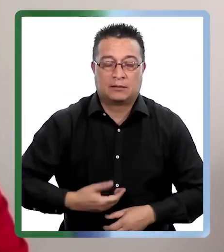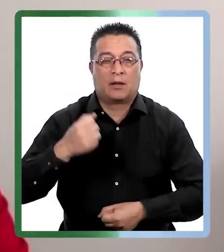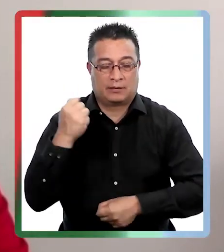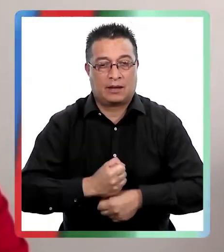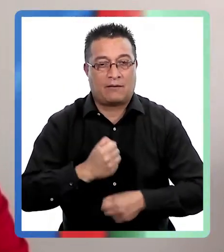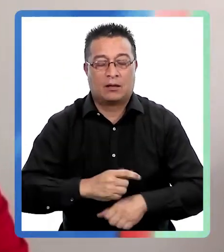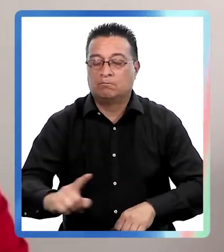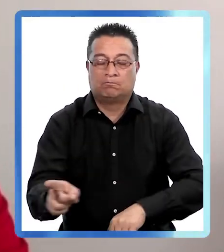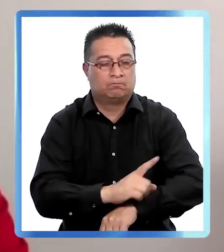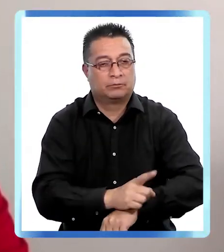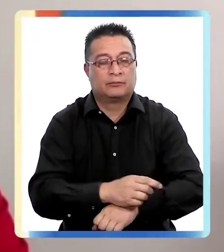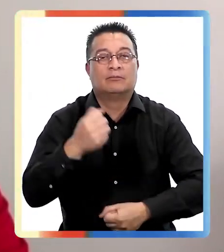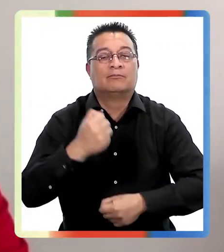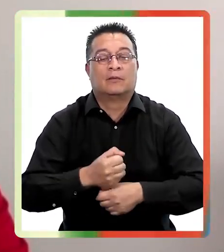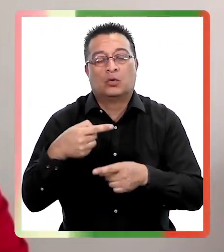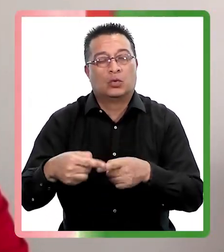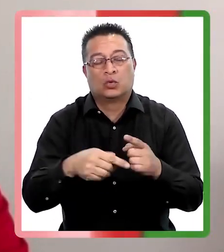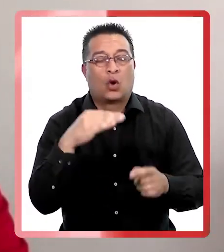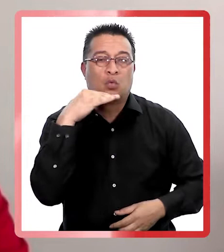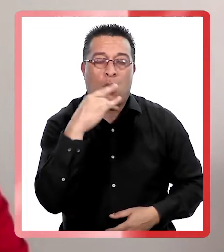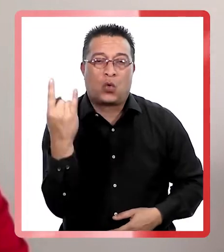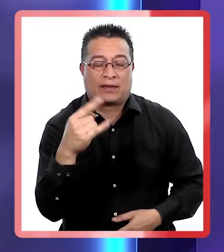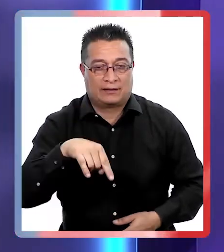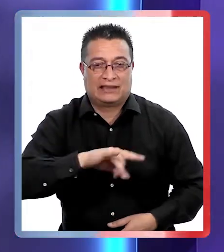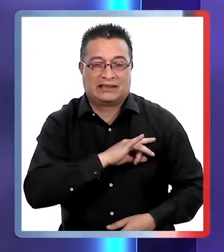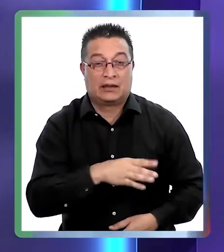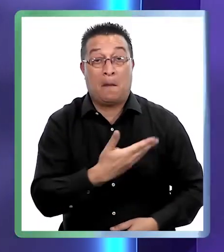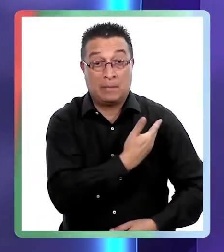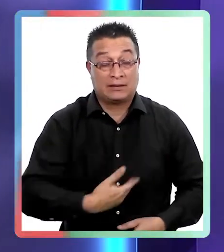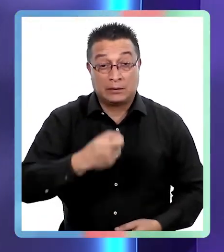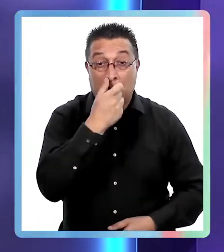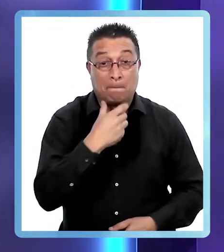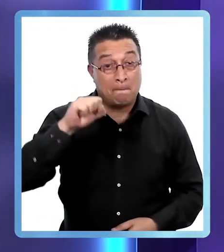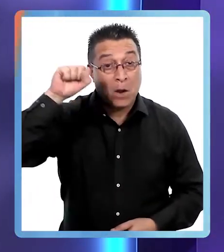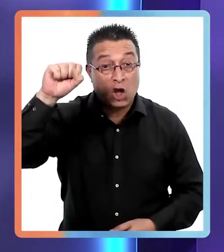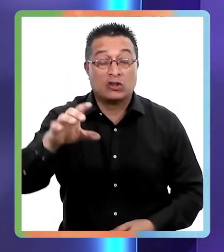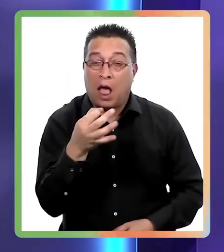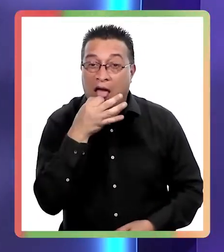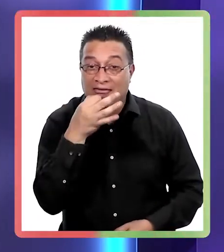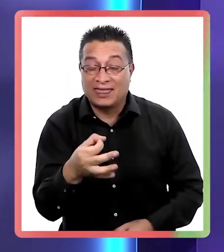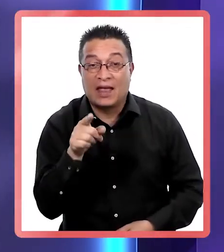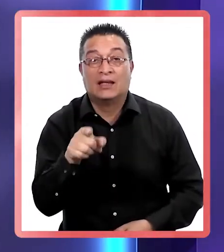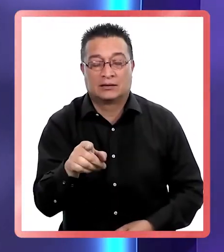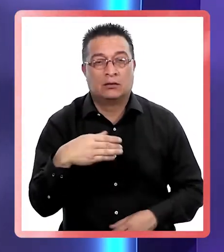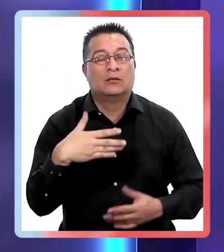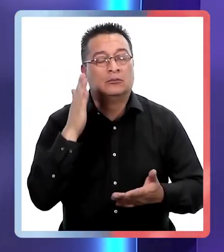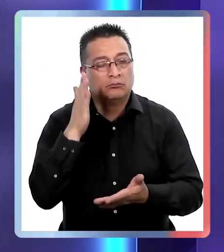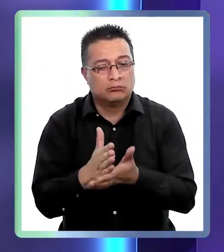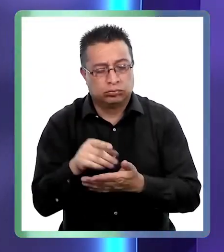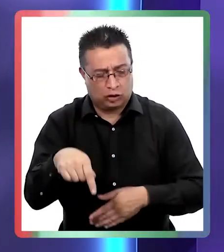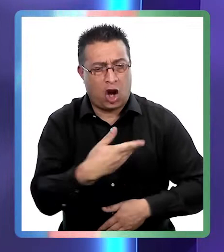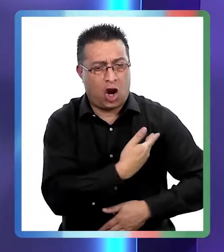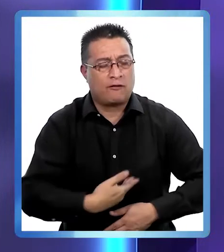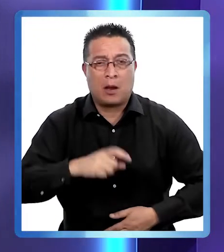trabajar inmediatamente en las tareas que son urgentes para nuestro país. El presidente Gabriel Boric ha dicho claramente la definición de este